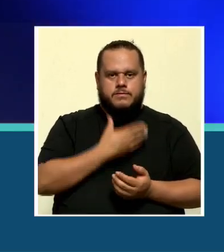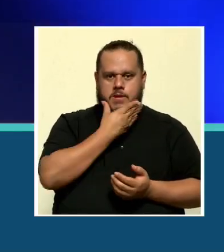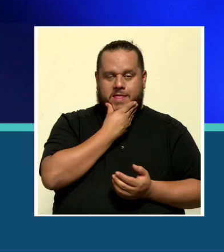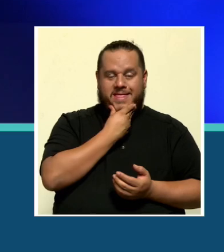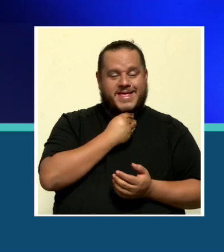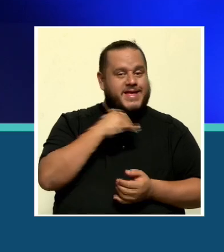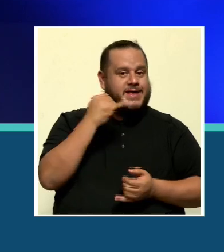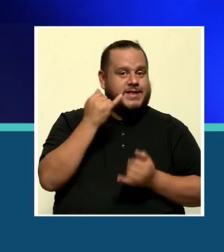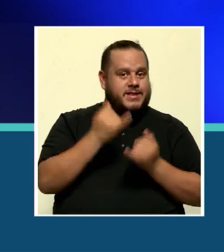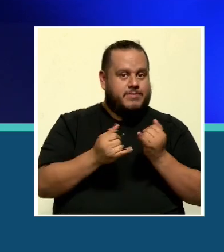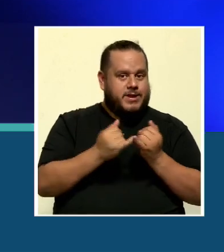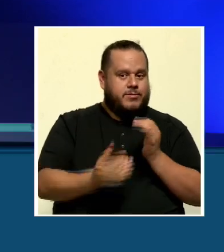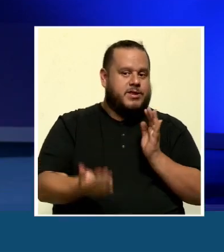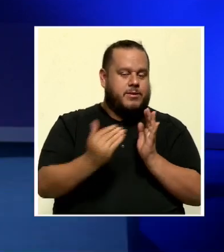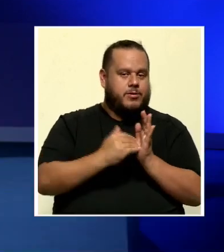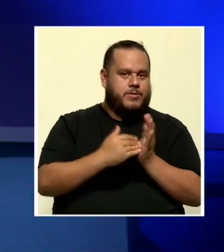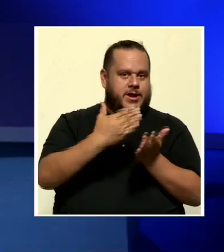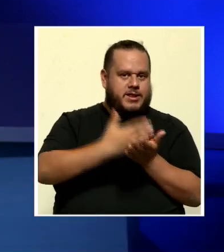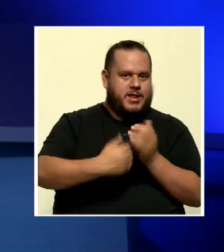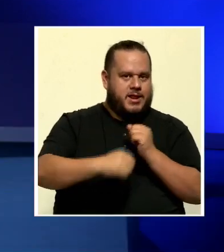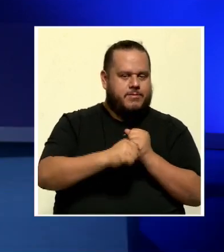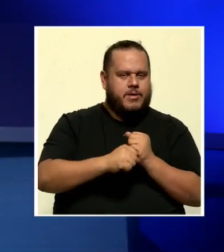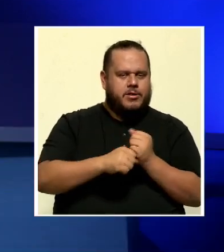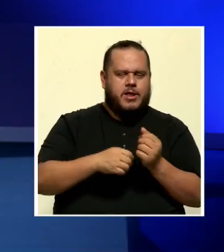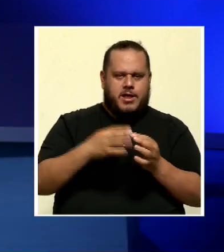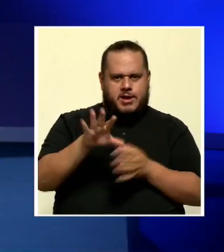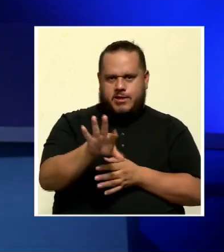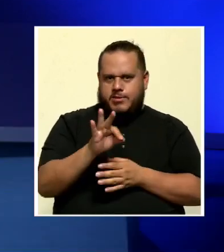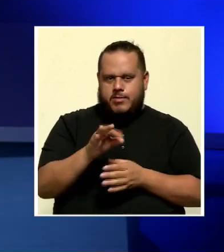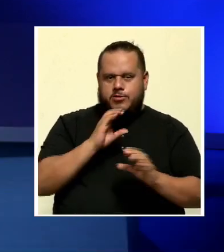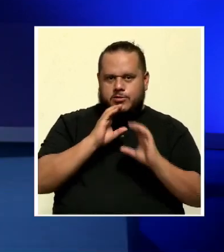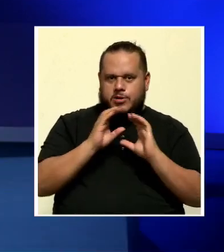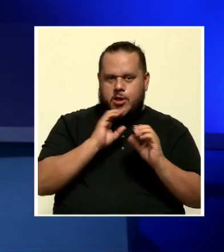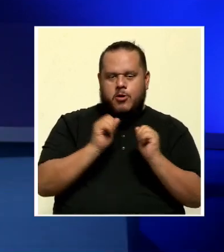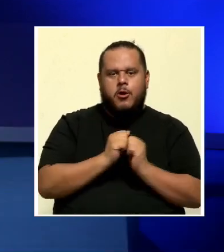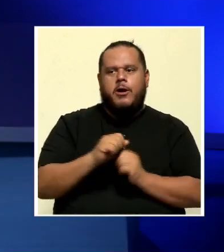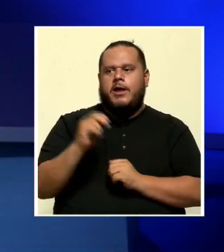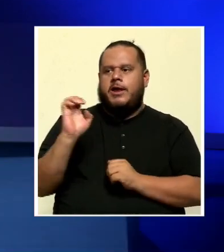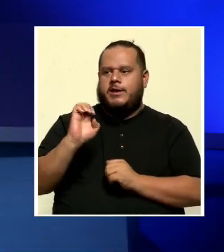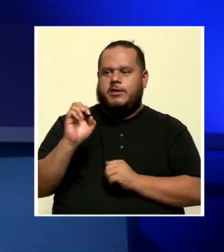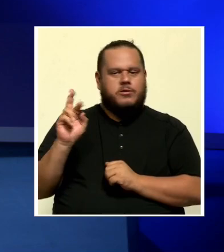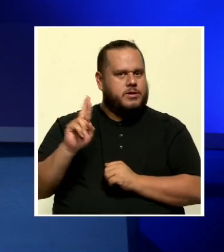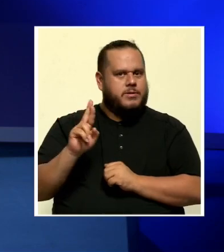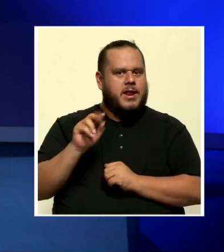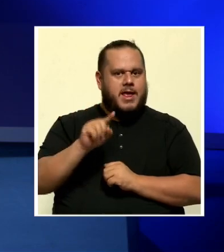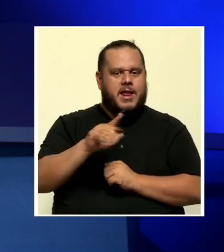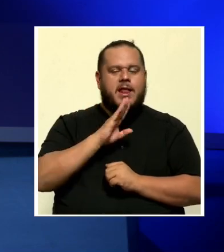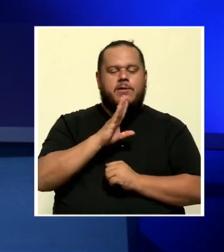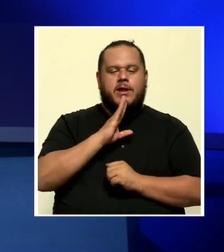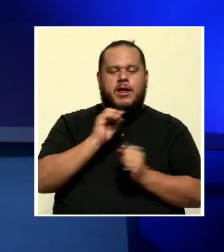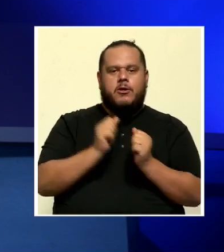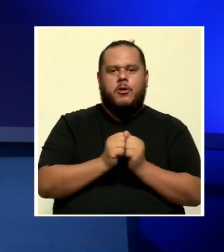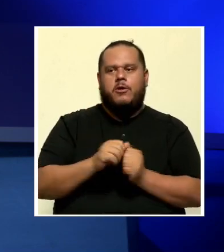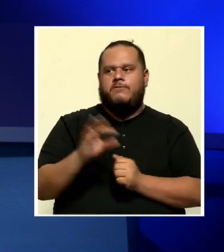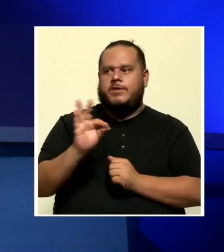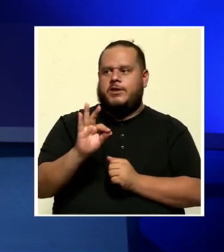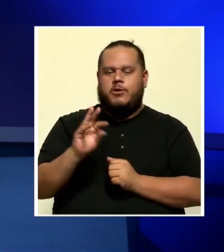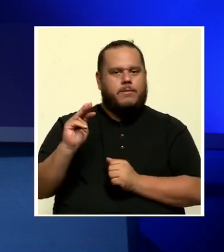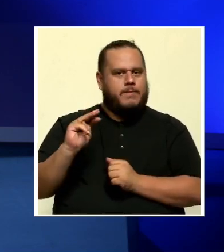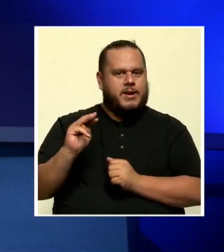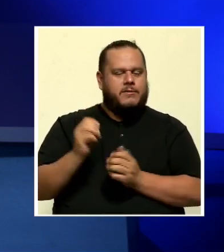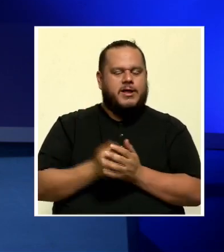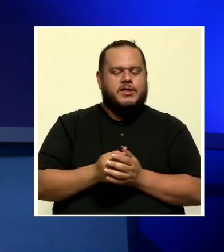Terminamos y al volver de la pausa le invitamos al espacio Conversaciones con Ernesto Rivera, quien hablará con Federico